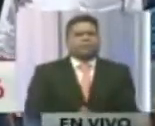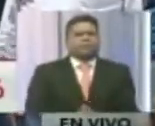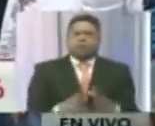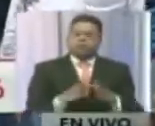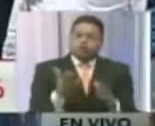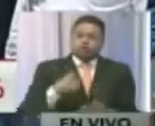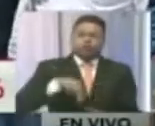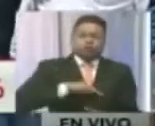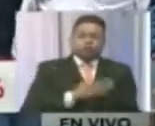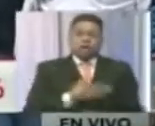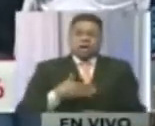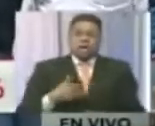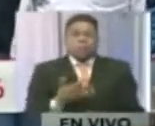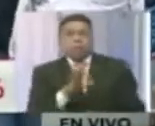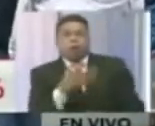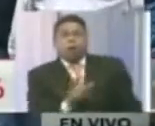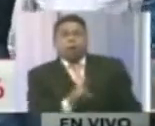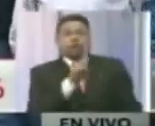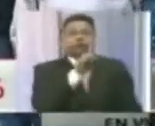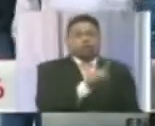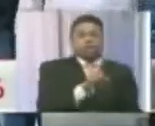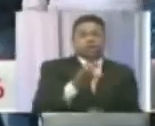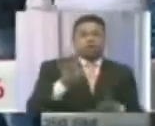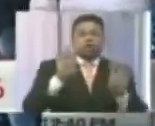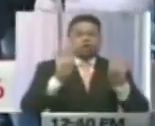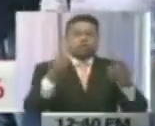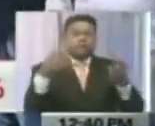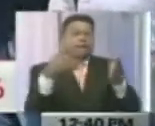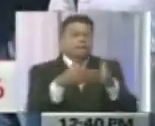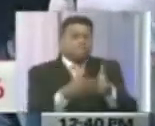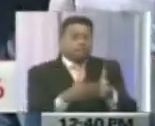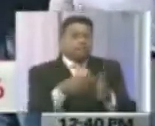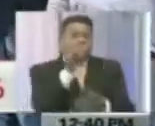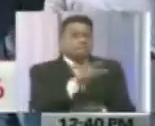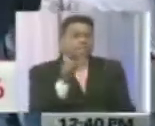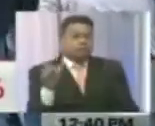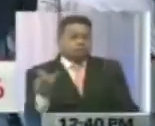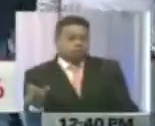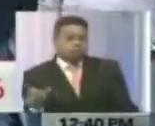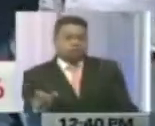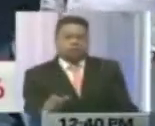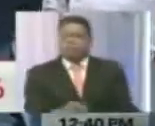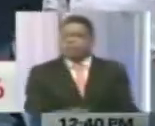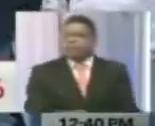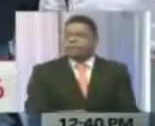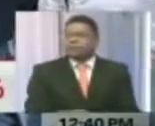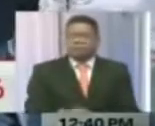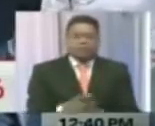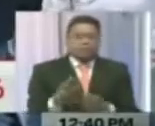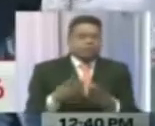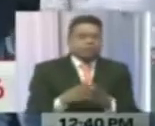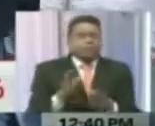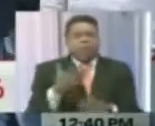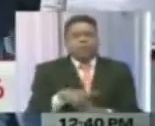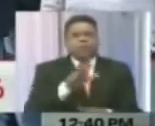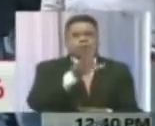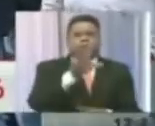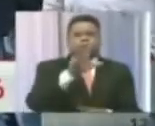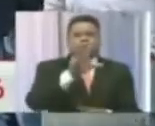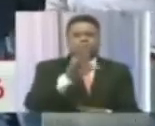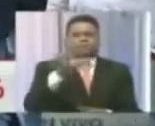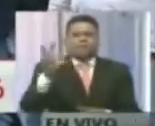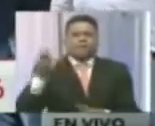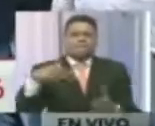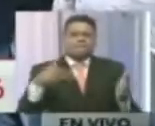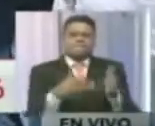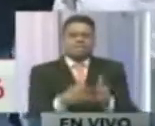aspiramos pues de que son alrededor de 180 mil visitantes para Mérida. Vamos a tener un despliegue de más de 3.000 funcionarios en todo el